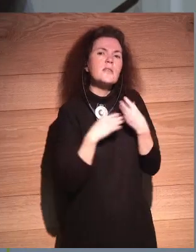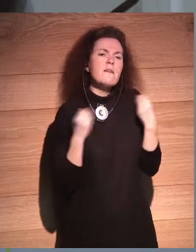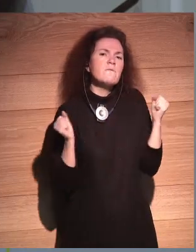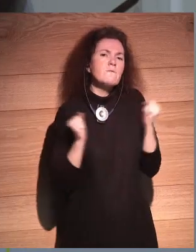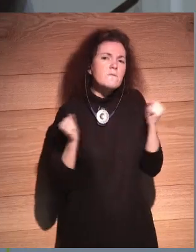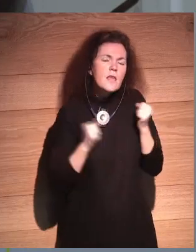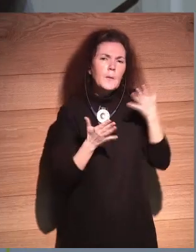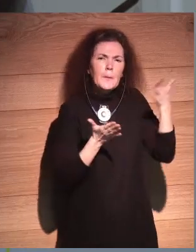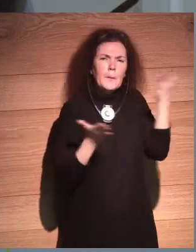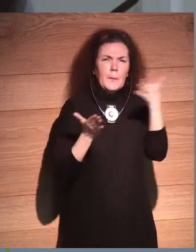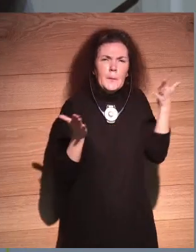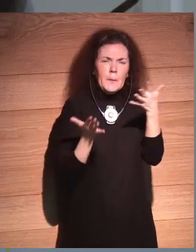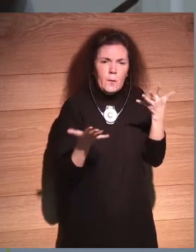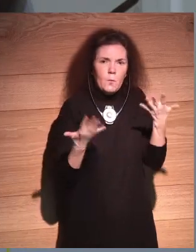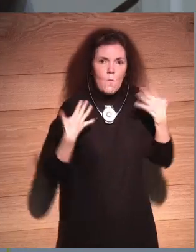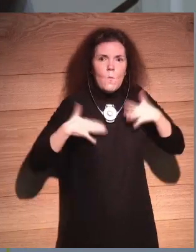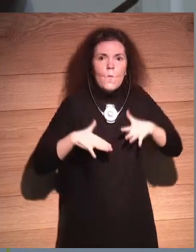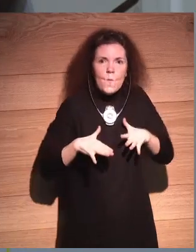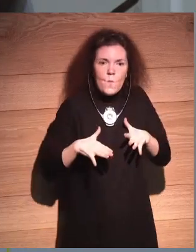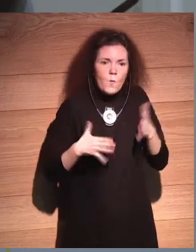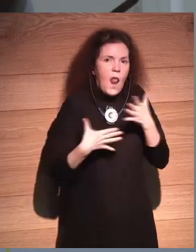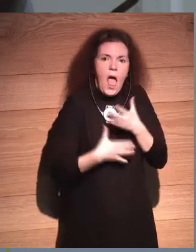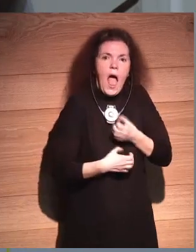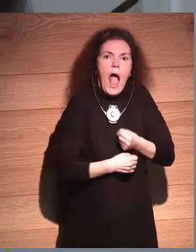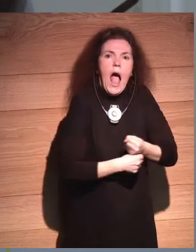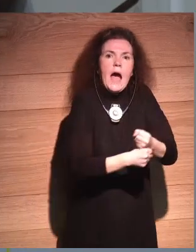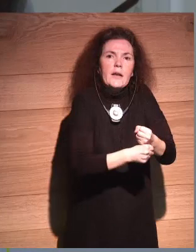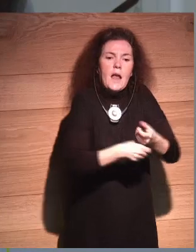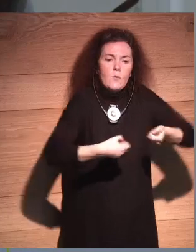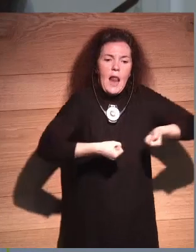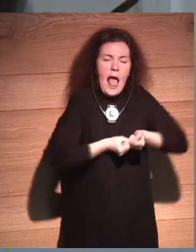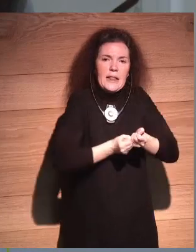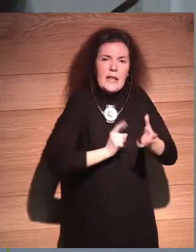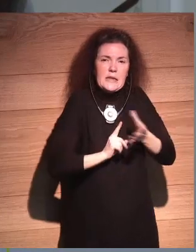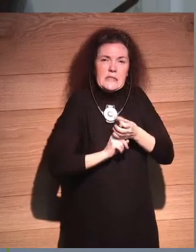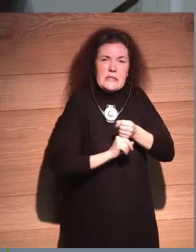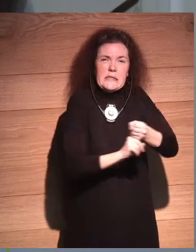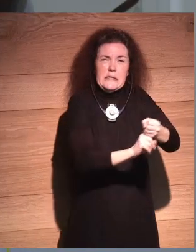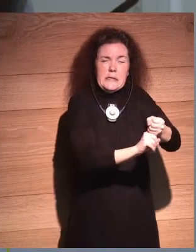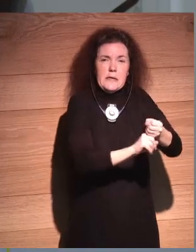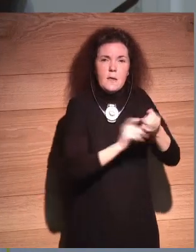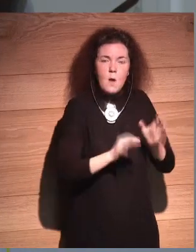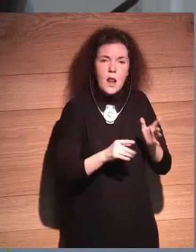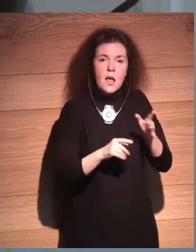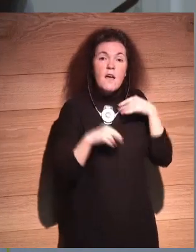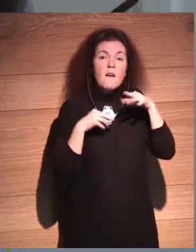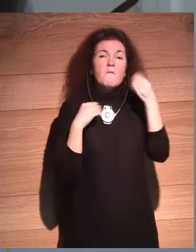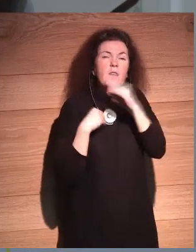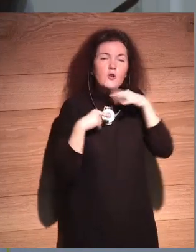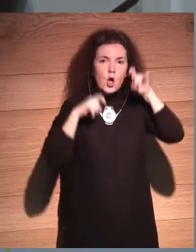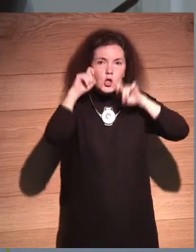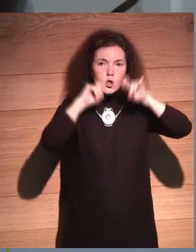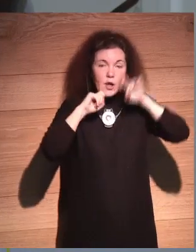el viento se apoderaban de mí, agarrándome como unos alicates helados. Lloraba de frío.